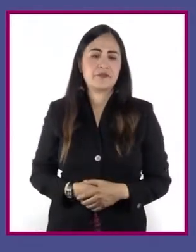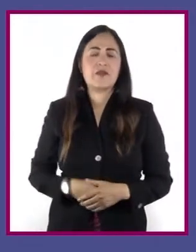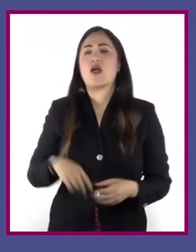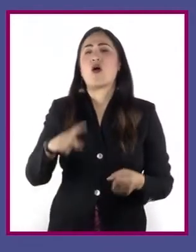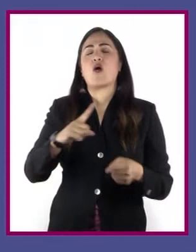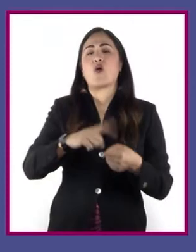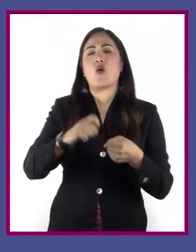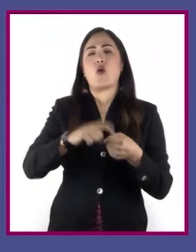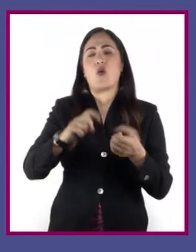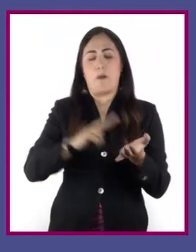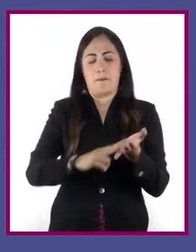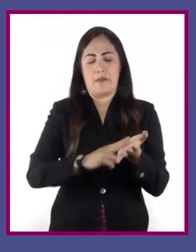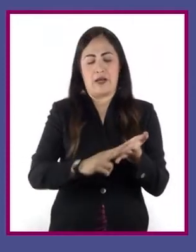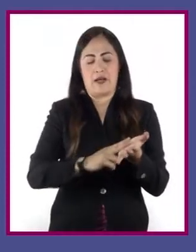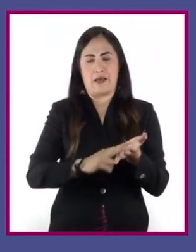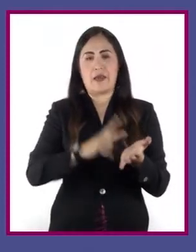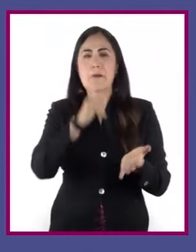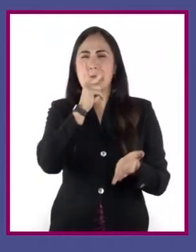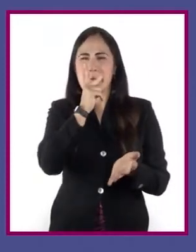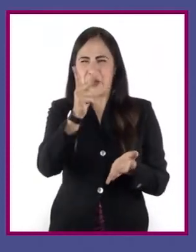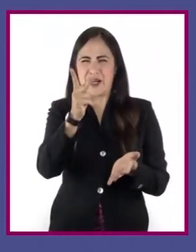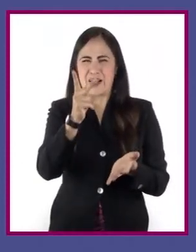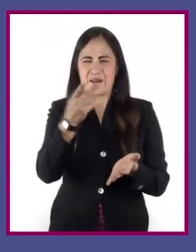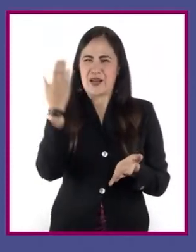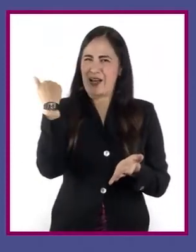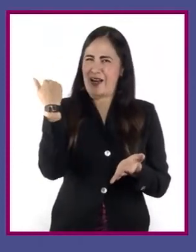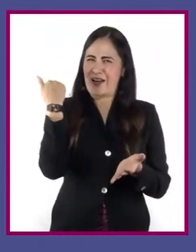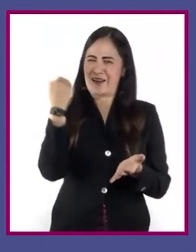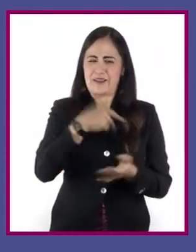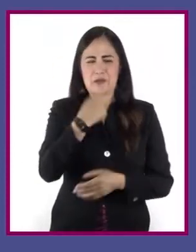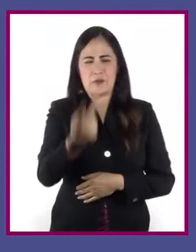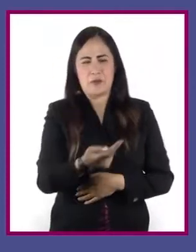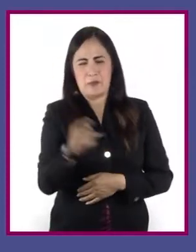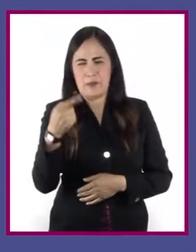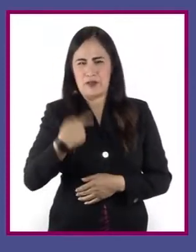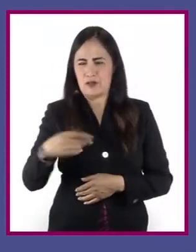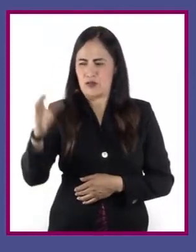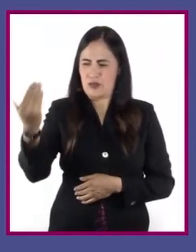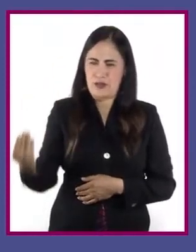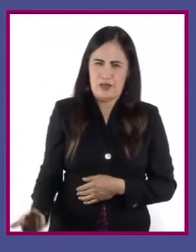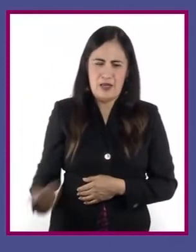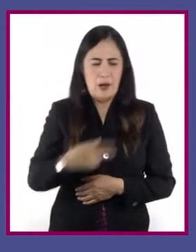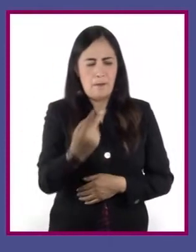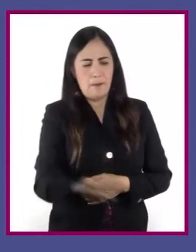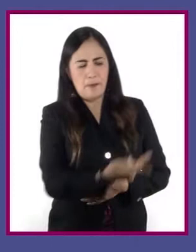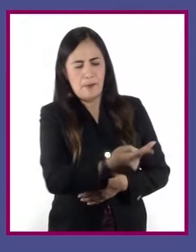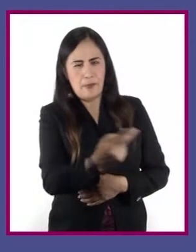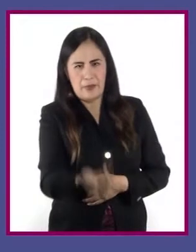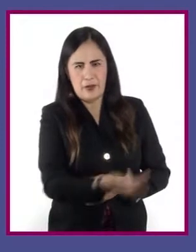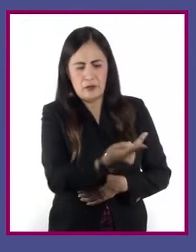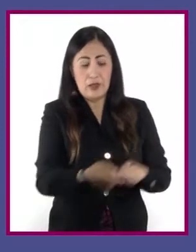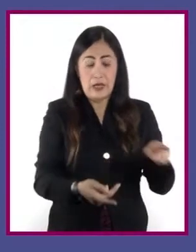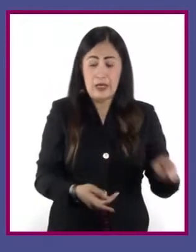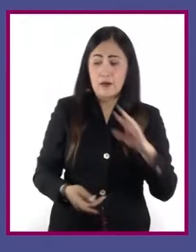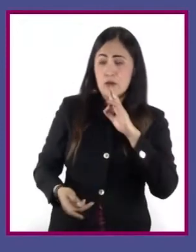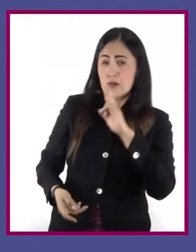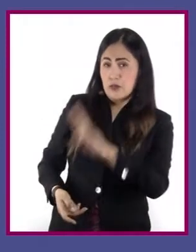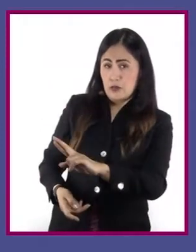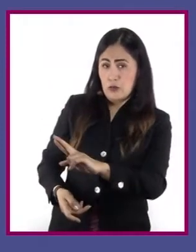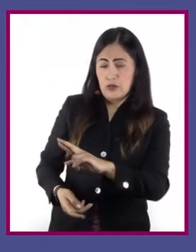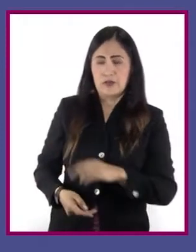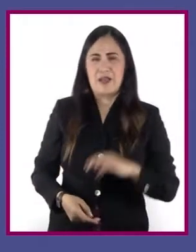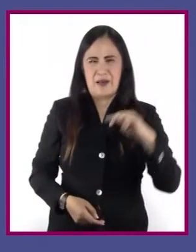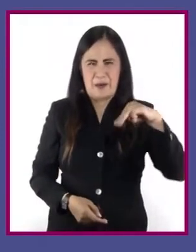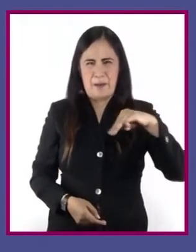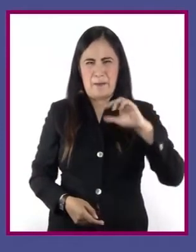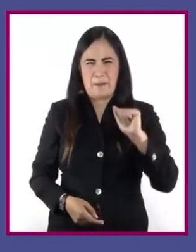color verde las frases que retomamos de lo que pregunta el entrevistador y otras tantas de lo que responde Mabel.